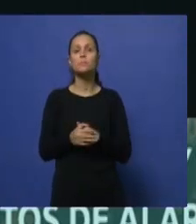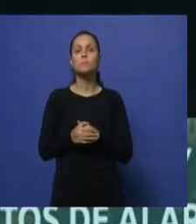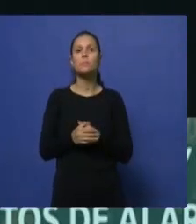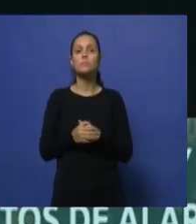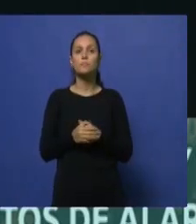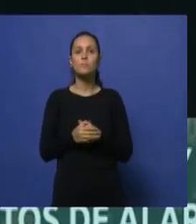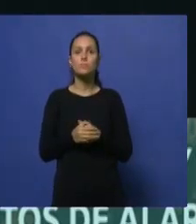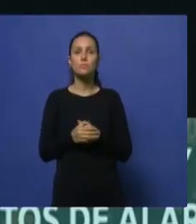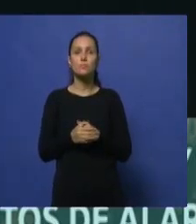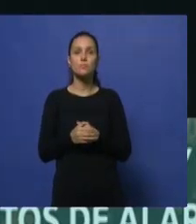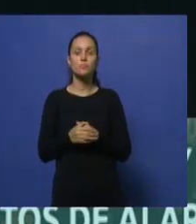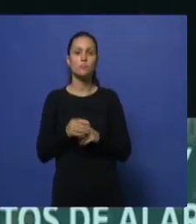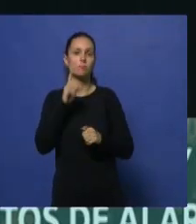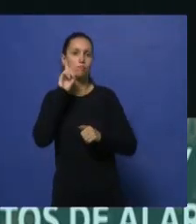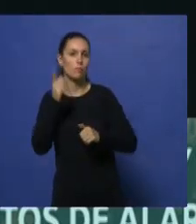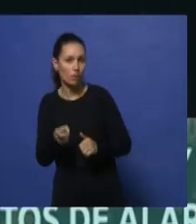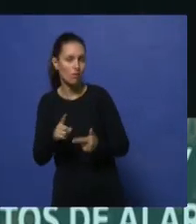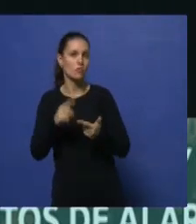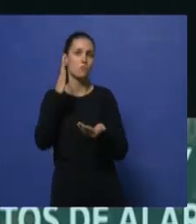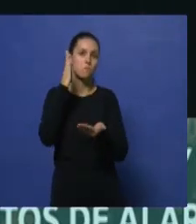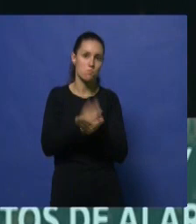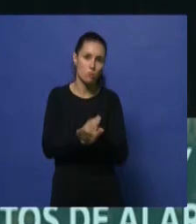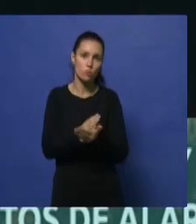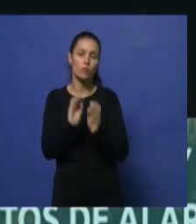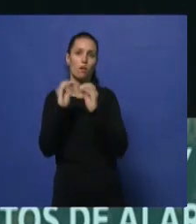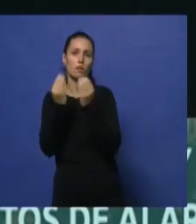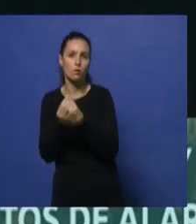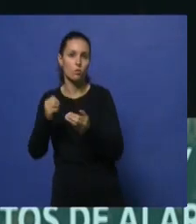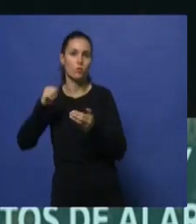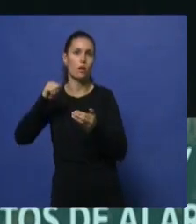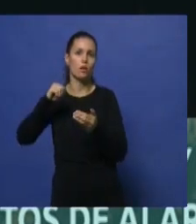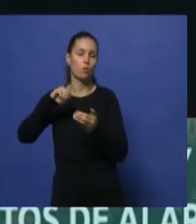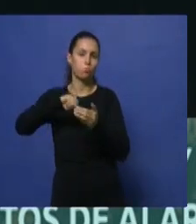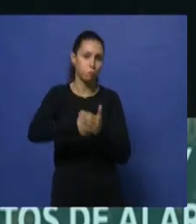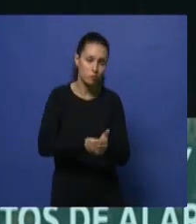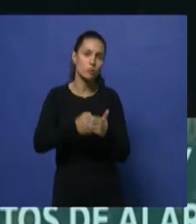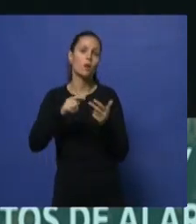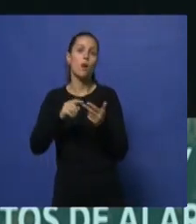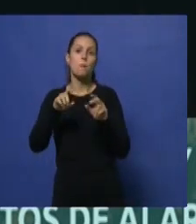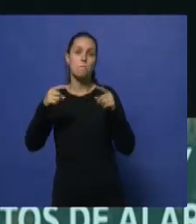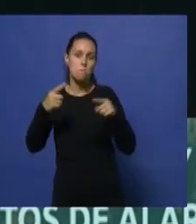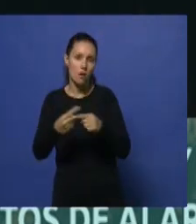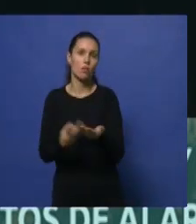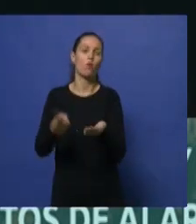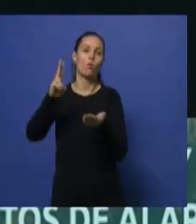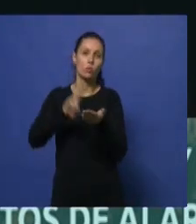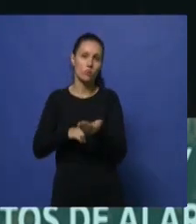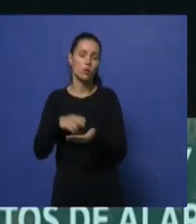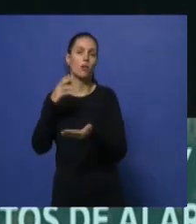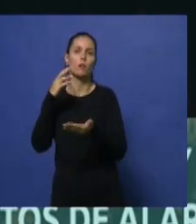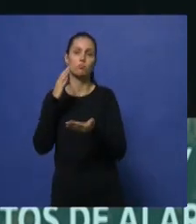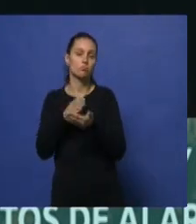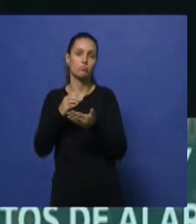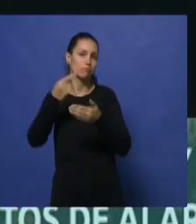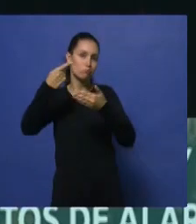anterior la advertencia la multa la anulación del resultado de un partido la repetición de un partido de la represión bueno